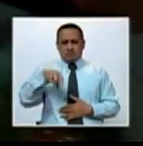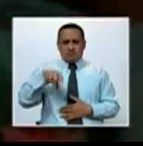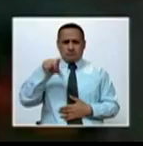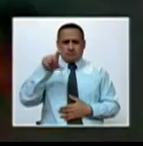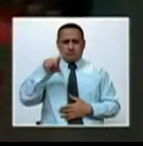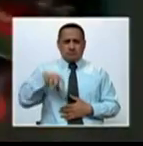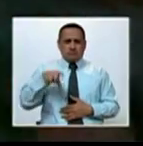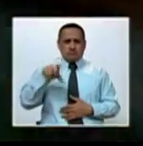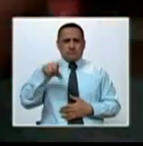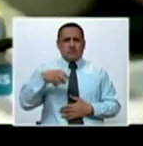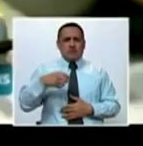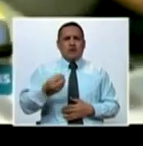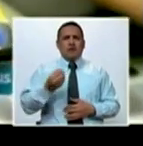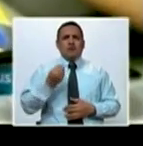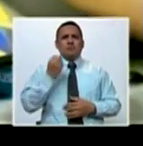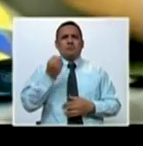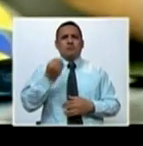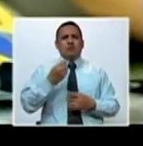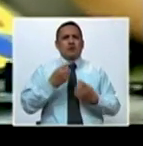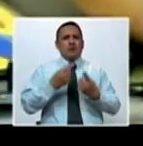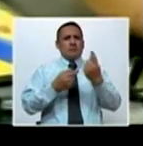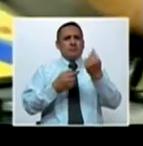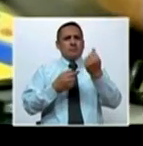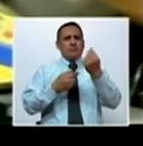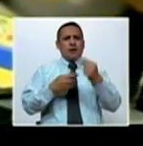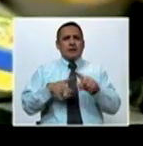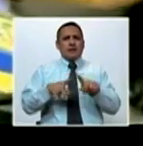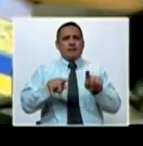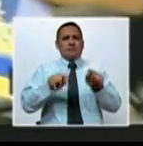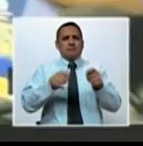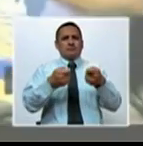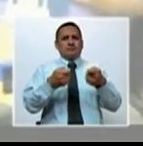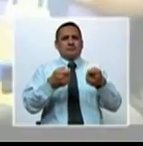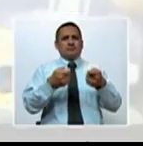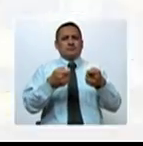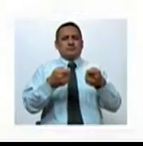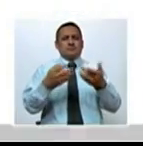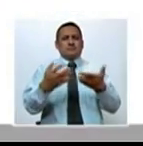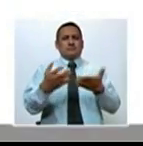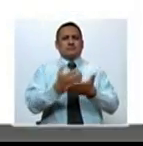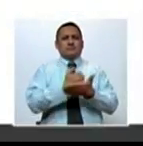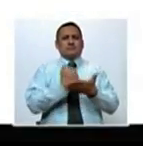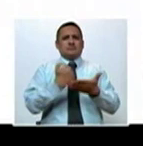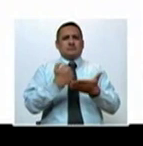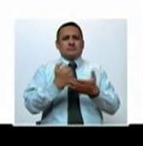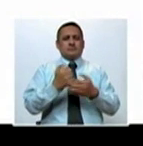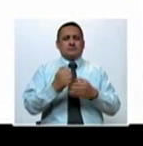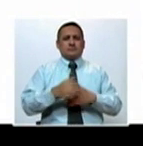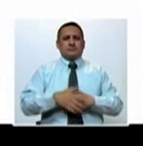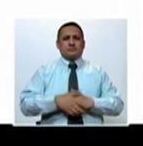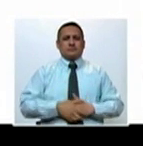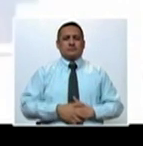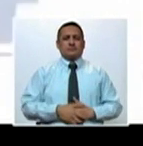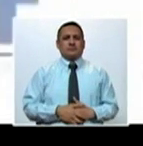pasa porque la cuenta ha sido embargada.